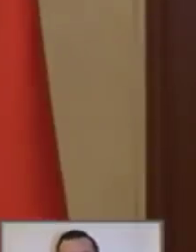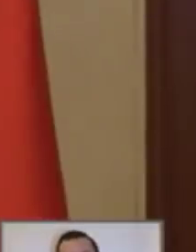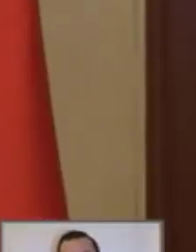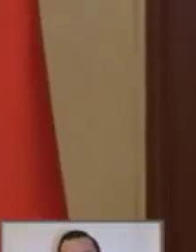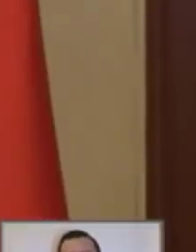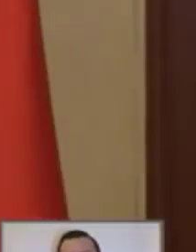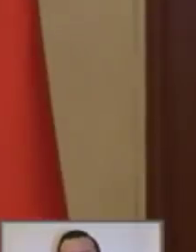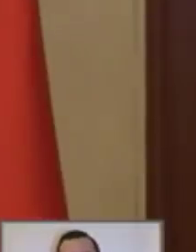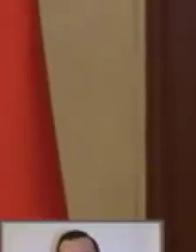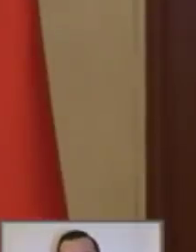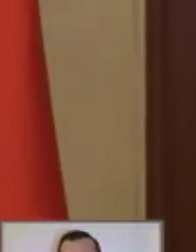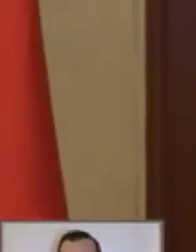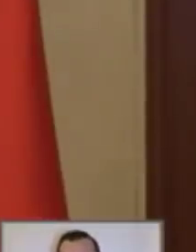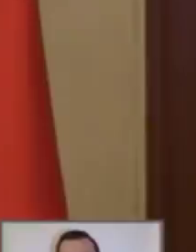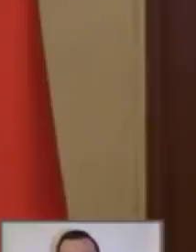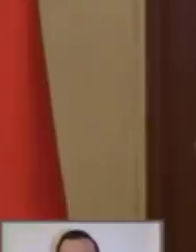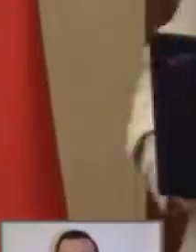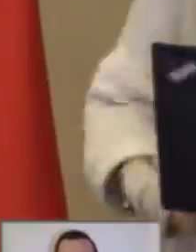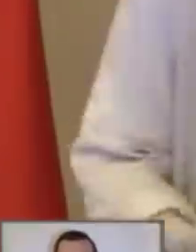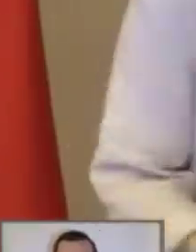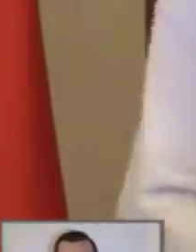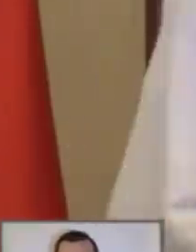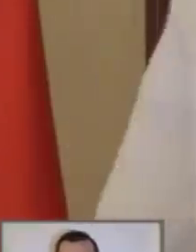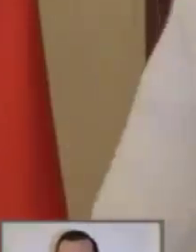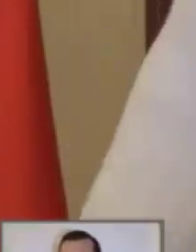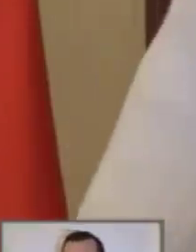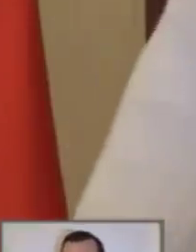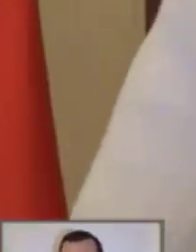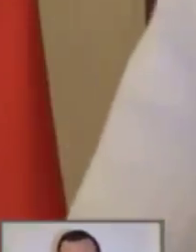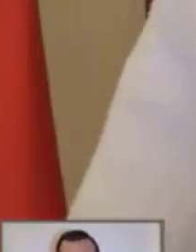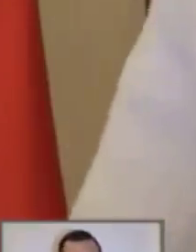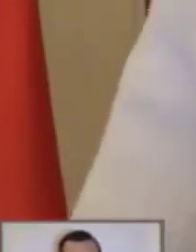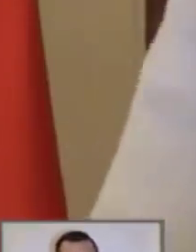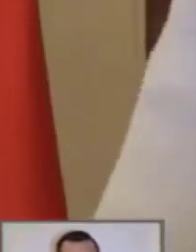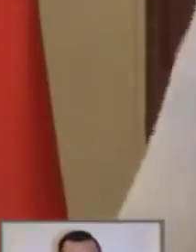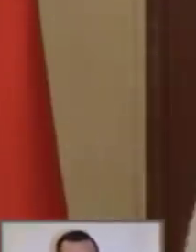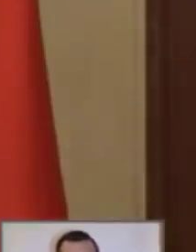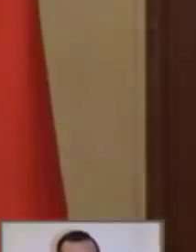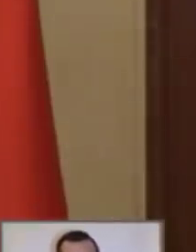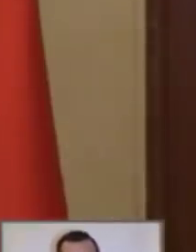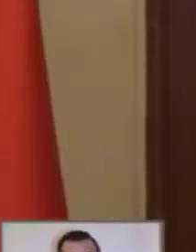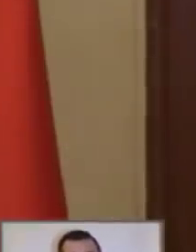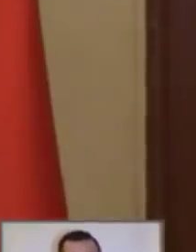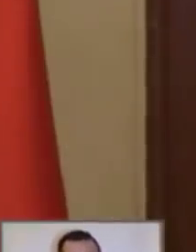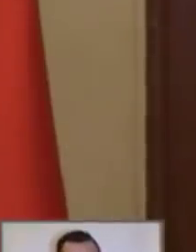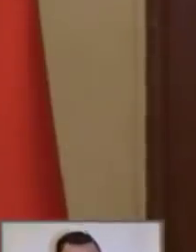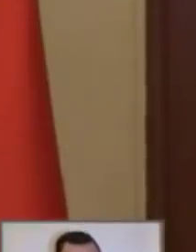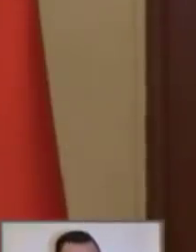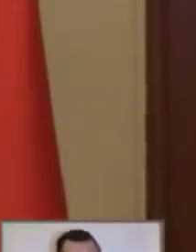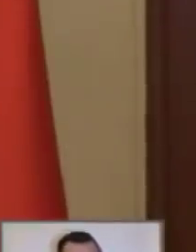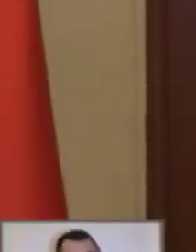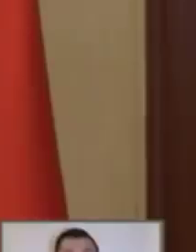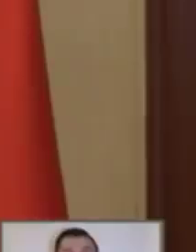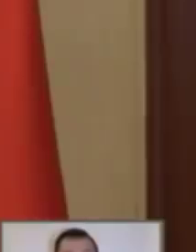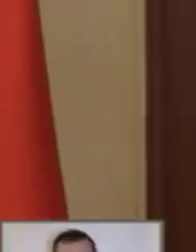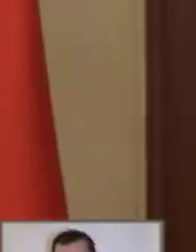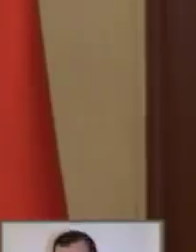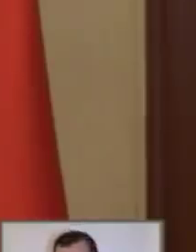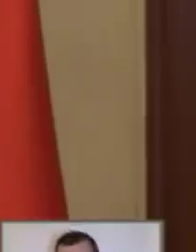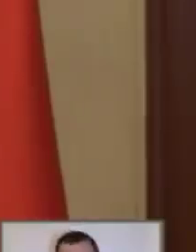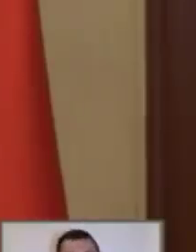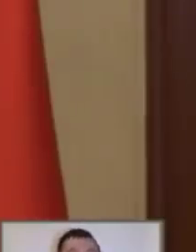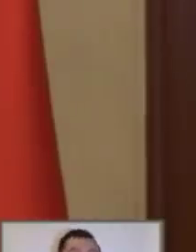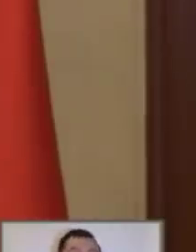las medidas de previsión que tomamos al inicio de la emergencia. Desde el 17